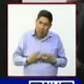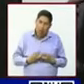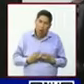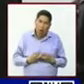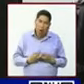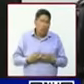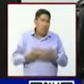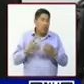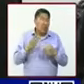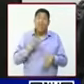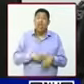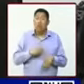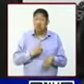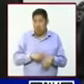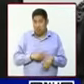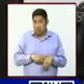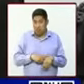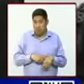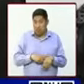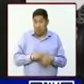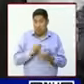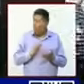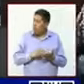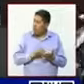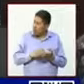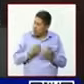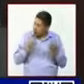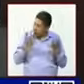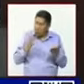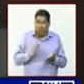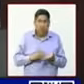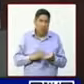y sobre todo el tiempo, que es lo que nos falta más.